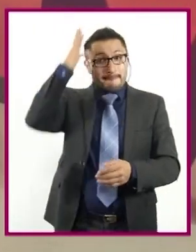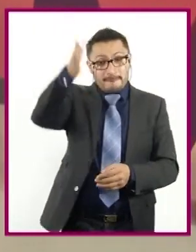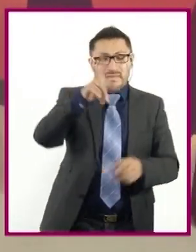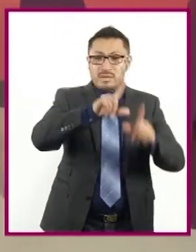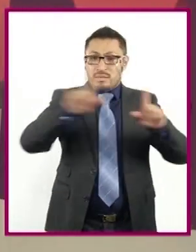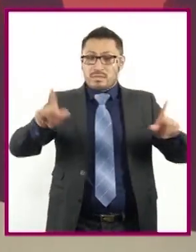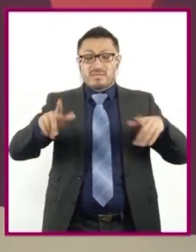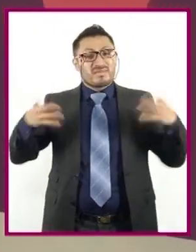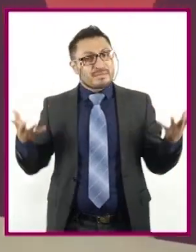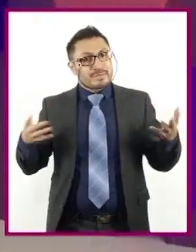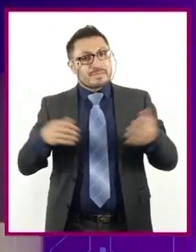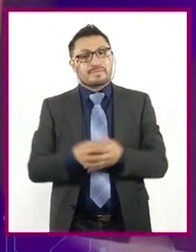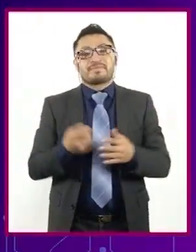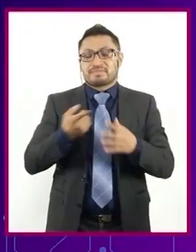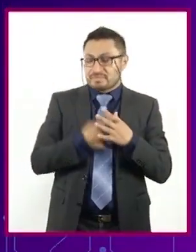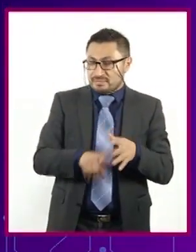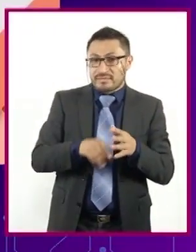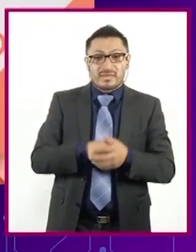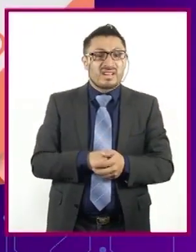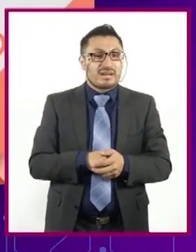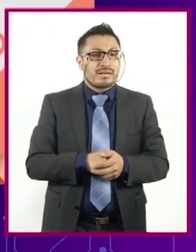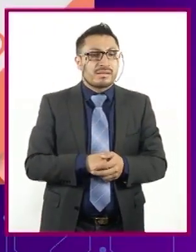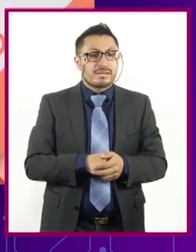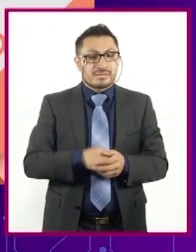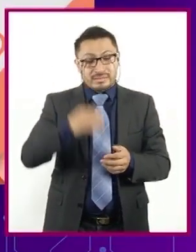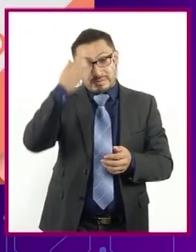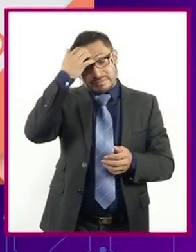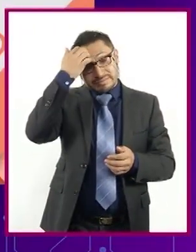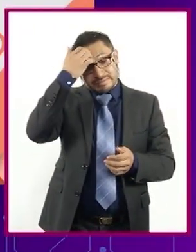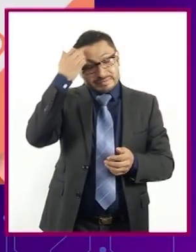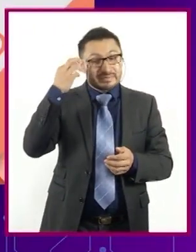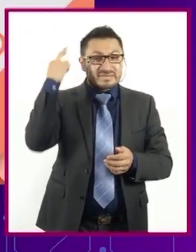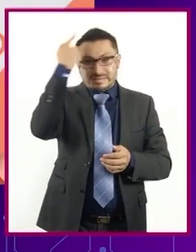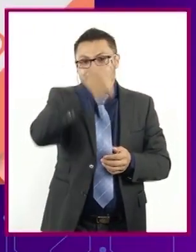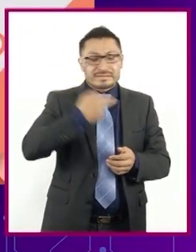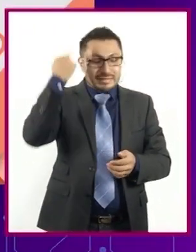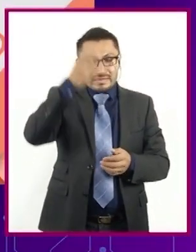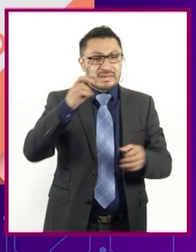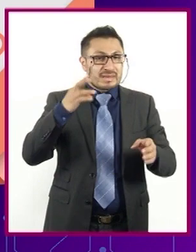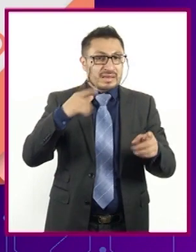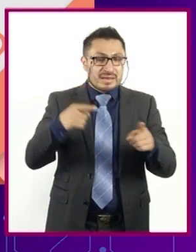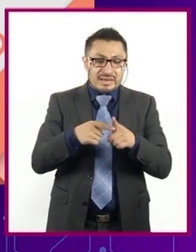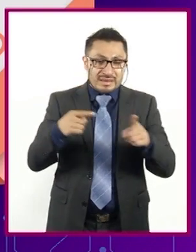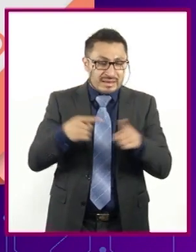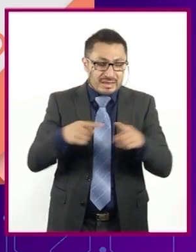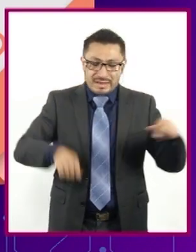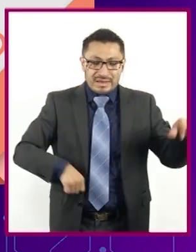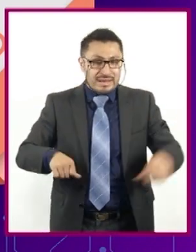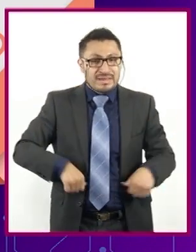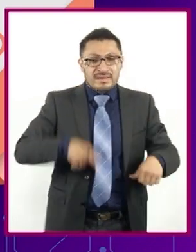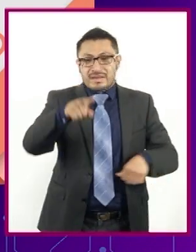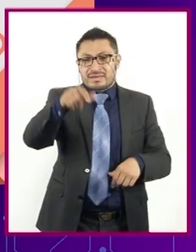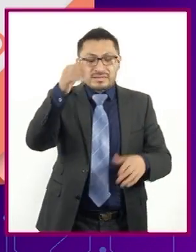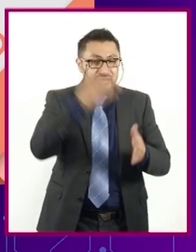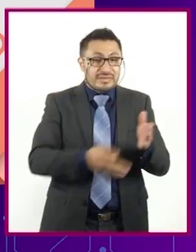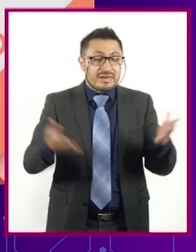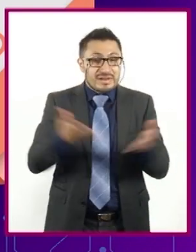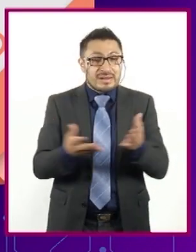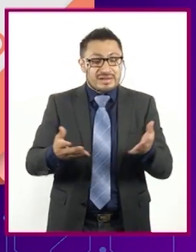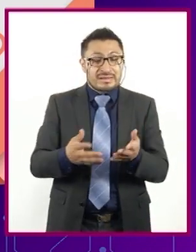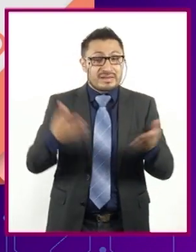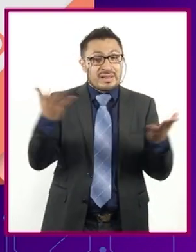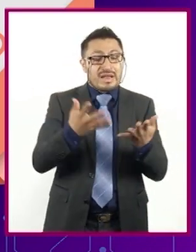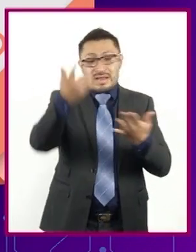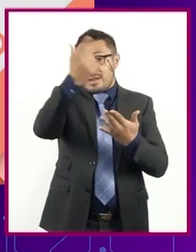¿Están listos? Empecemos. Revisen sus pendientes y hagan un listado con las tareas y trabajos que deban entregar